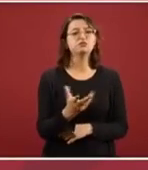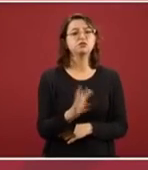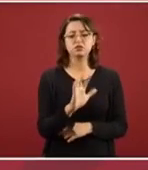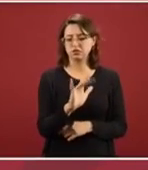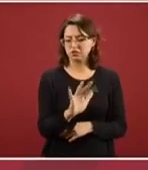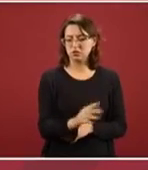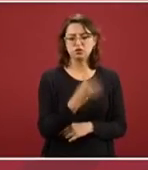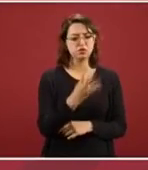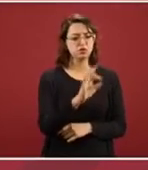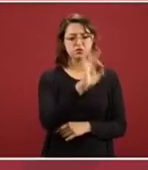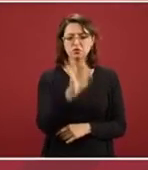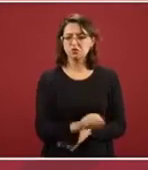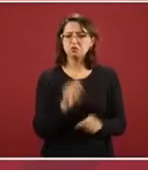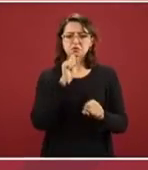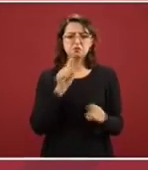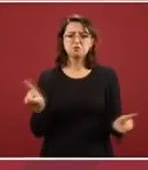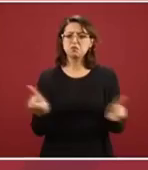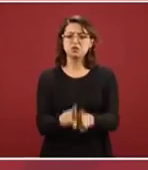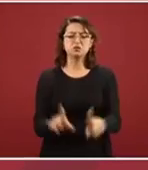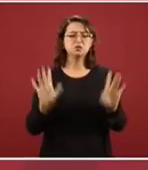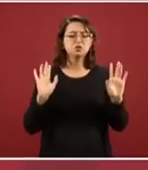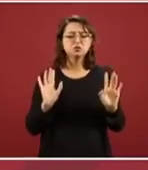el 54%.